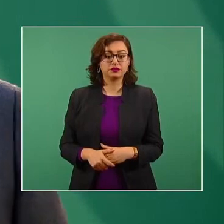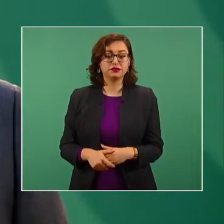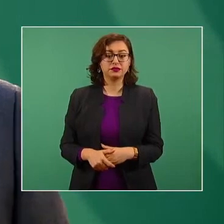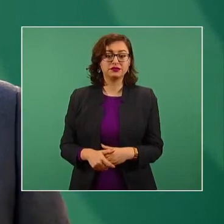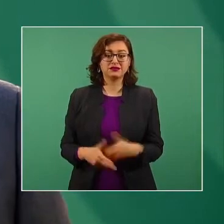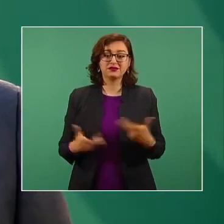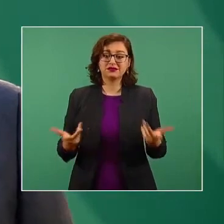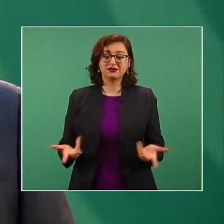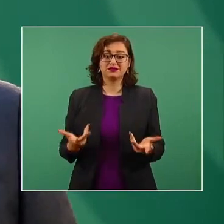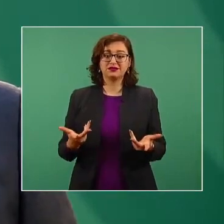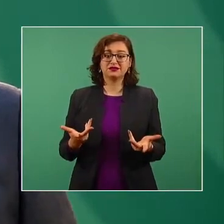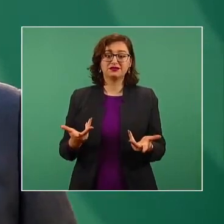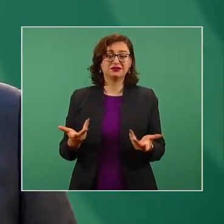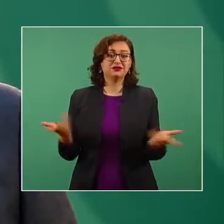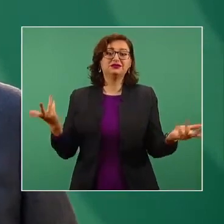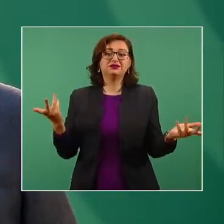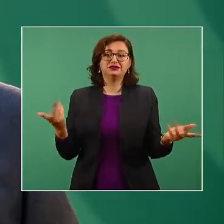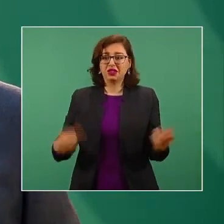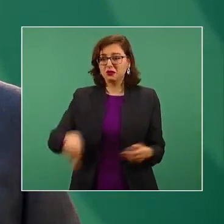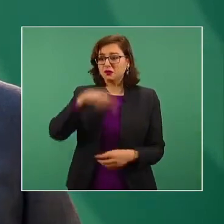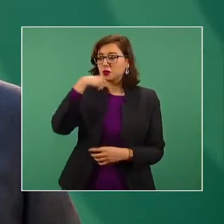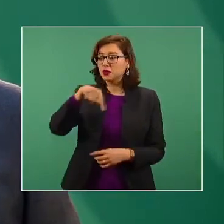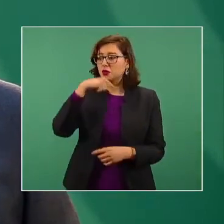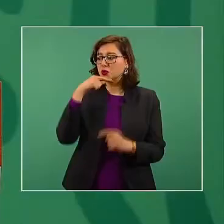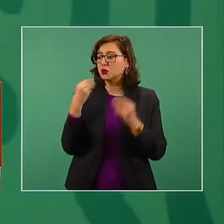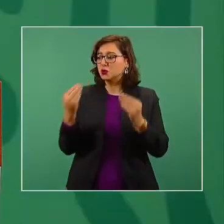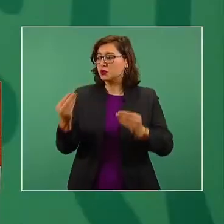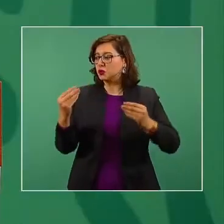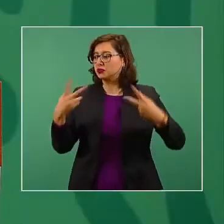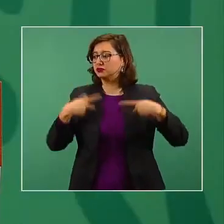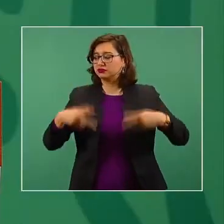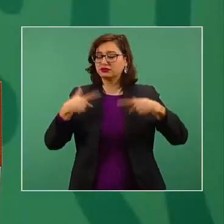dejando muchísimos muertos, mucho dolor.